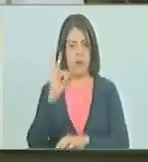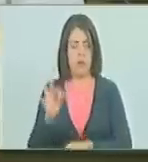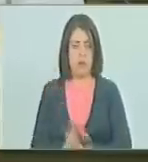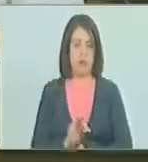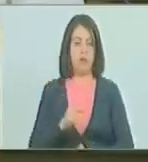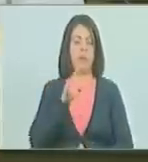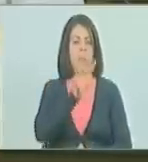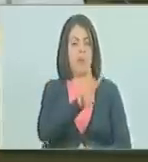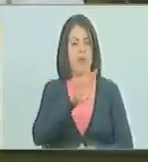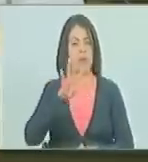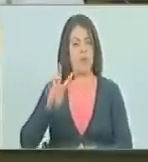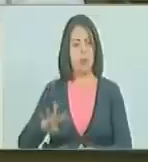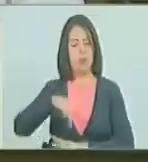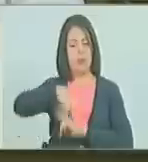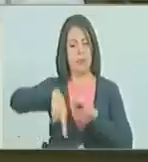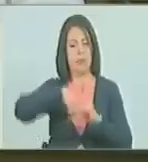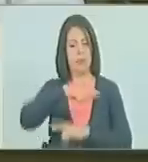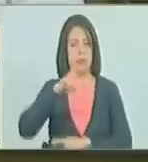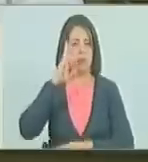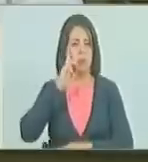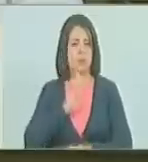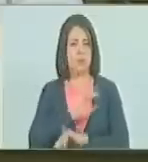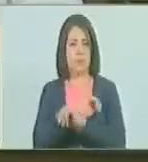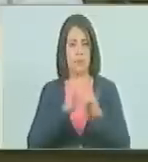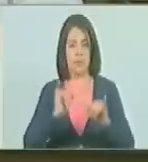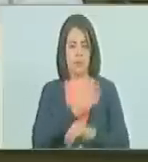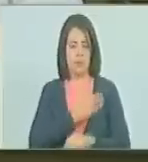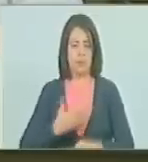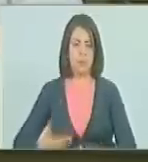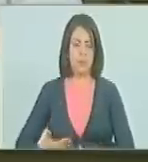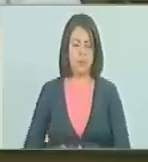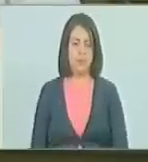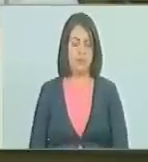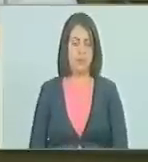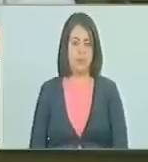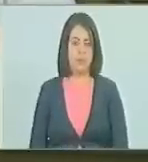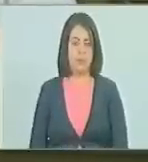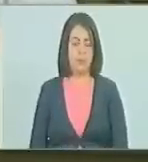Federación y 24 de la Revolución Bolivariana. Es todo, ciudadano presidente.